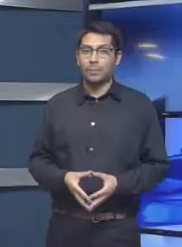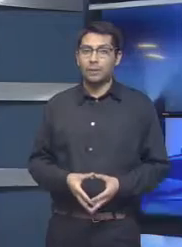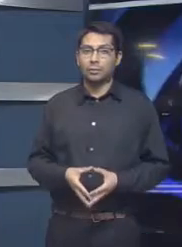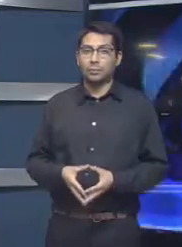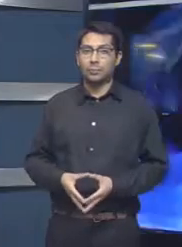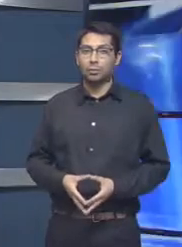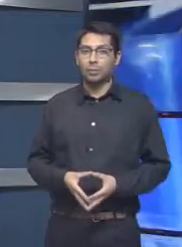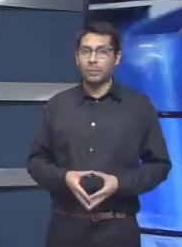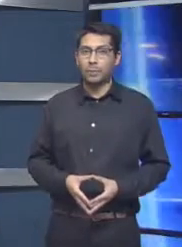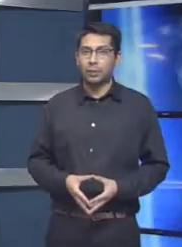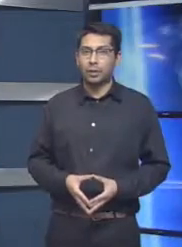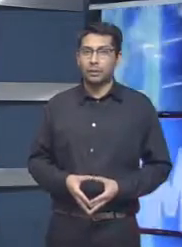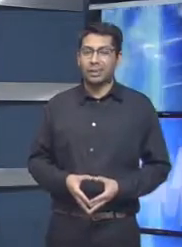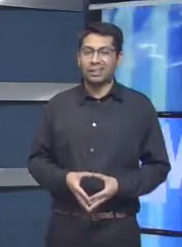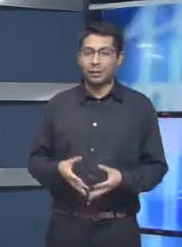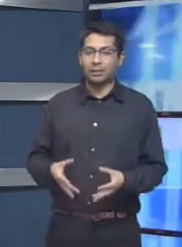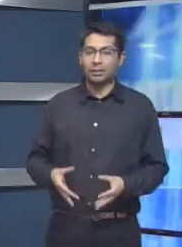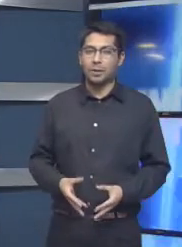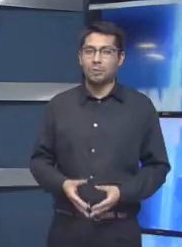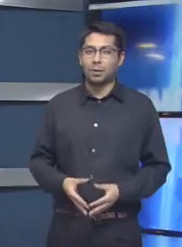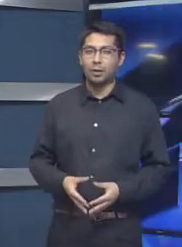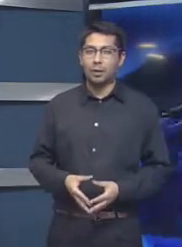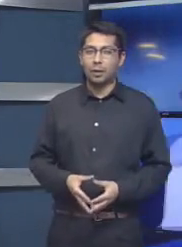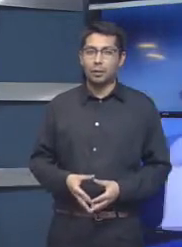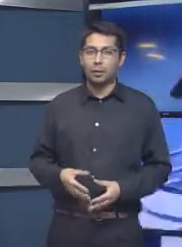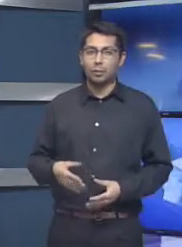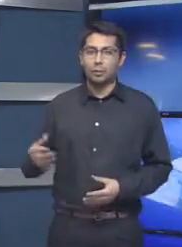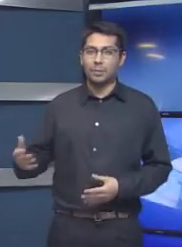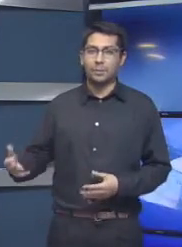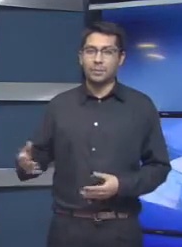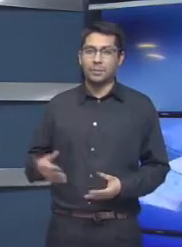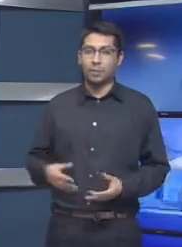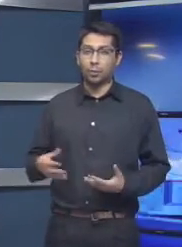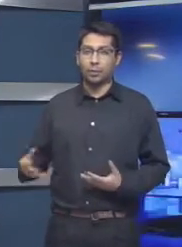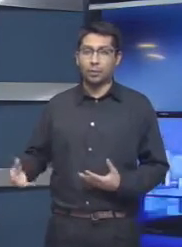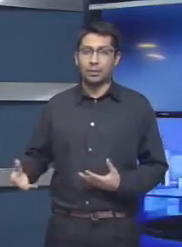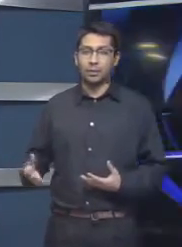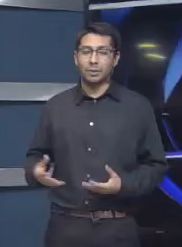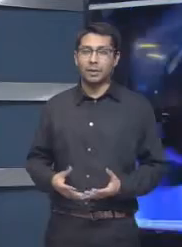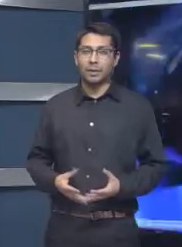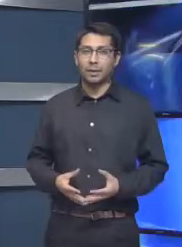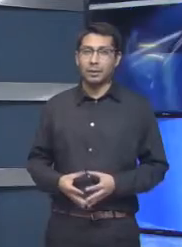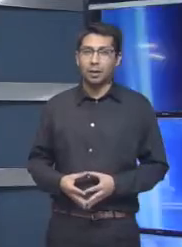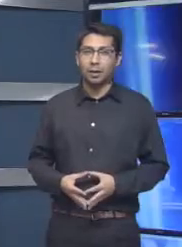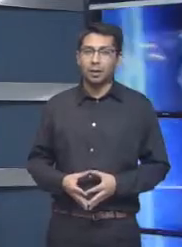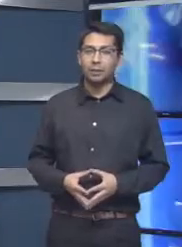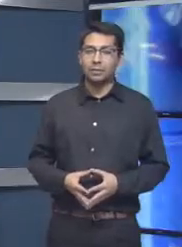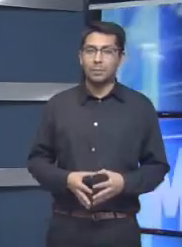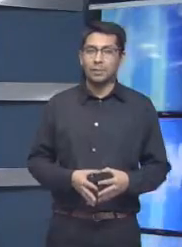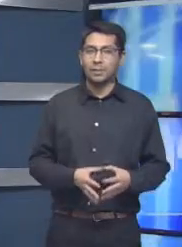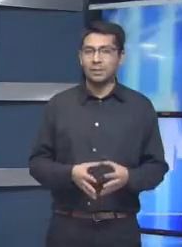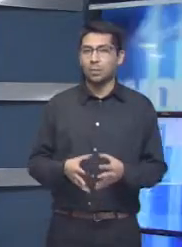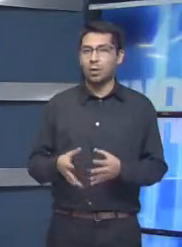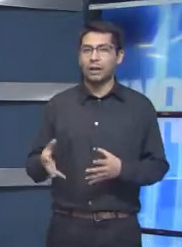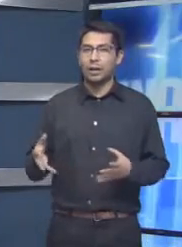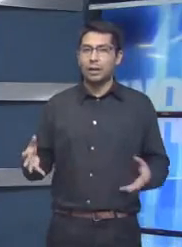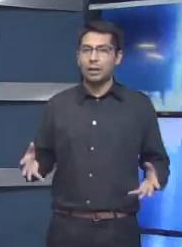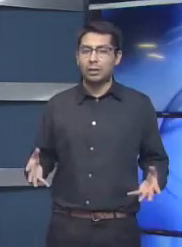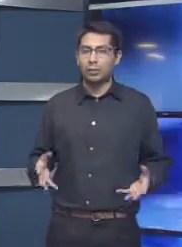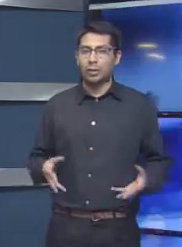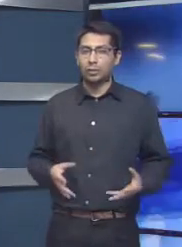de elementos, de productos para poder vender, desabastecimiento, que esto viene principalmente de Buenos Aires, básicamente, se empieza a